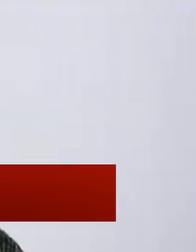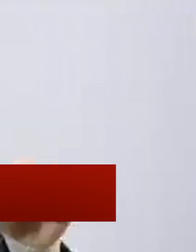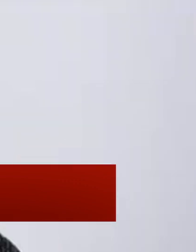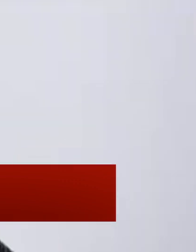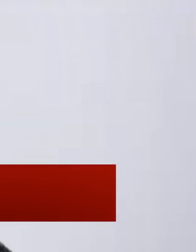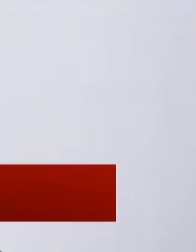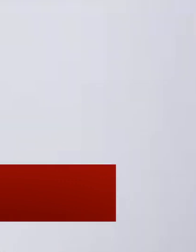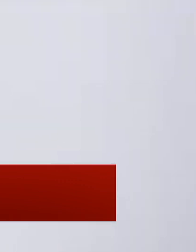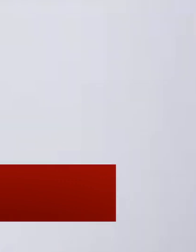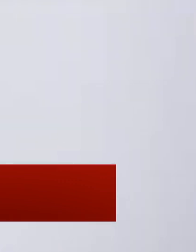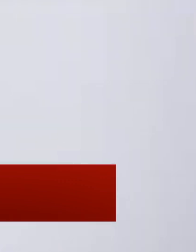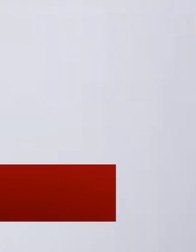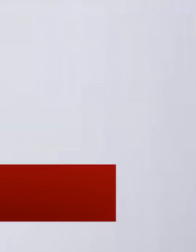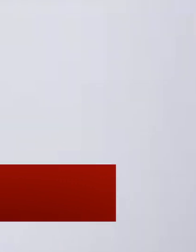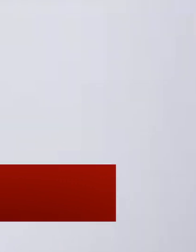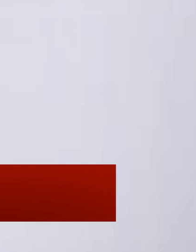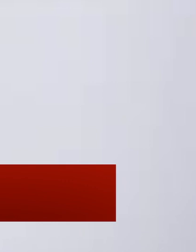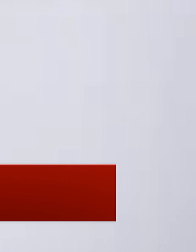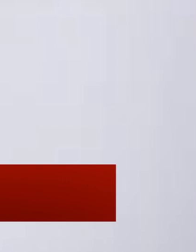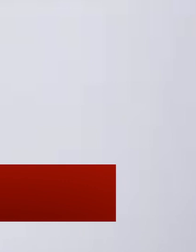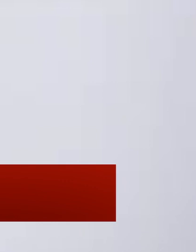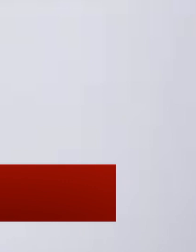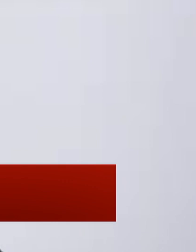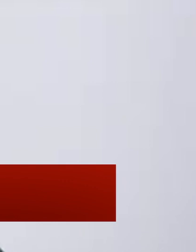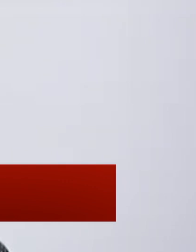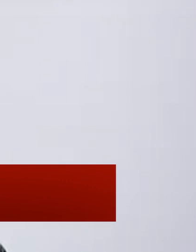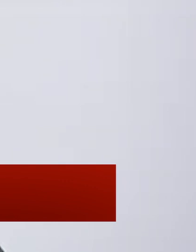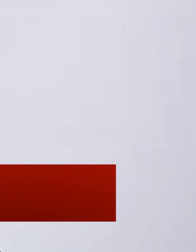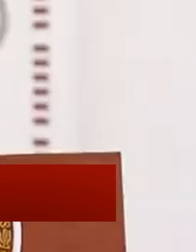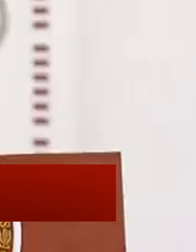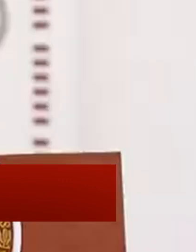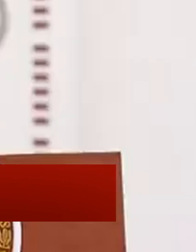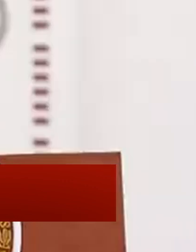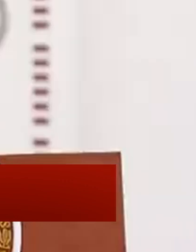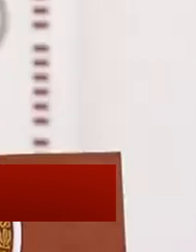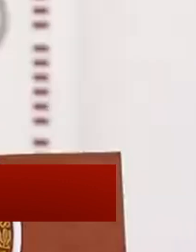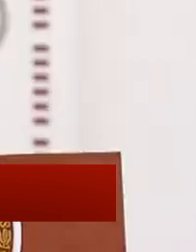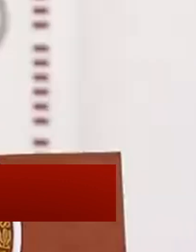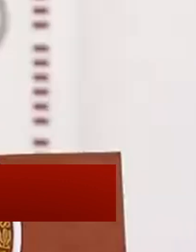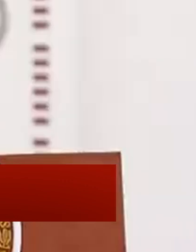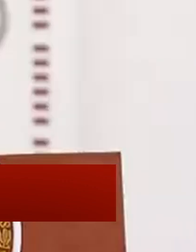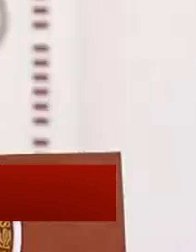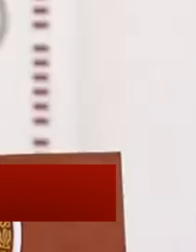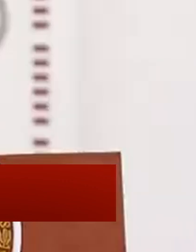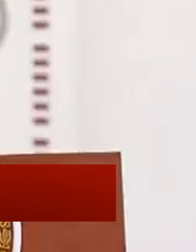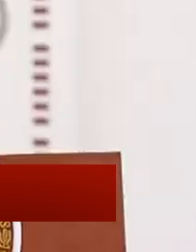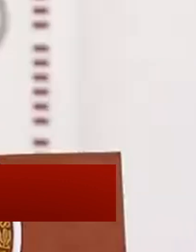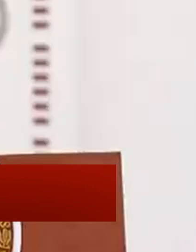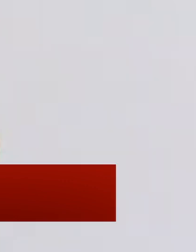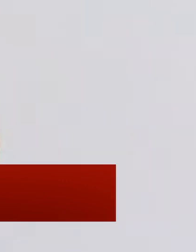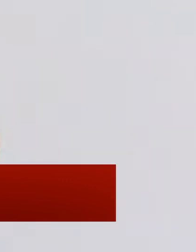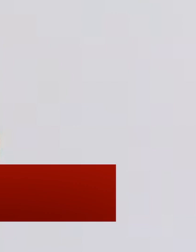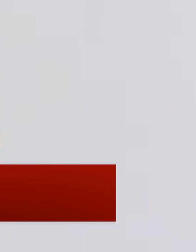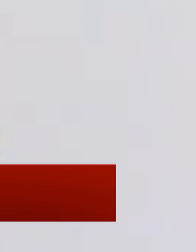el pueblo de México. Y que 8 ministros no pueden estar por encima del pueblo. Y eso lo dice